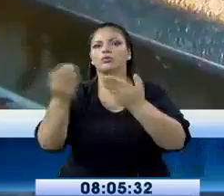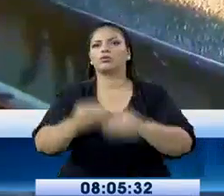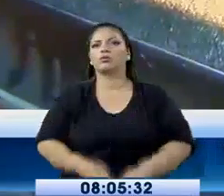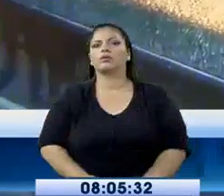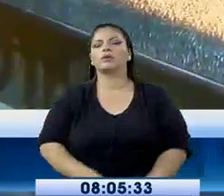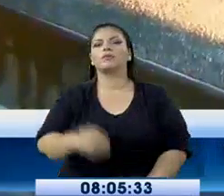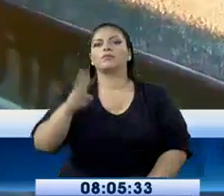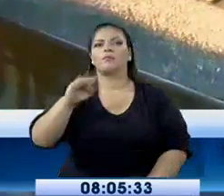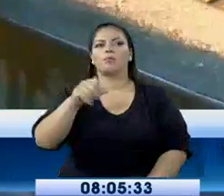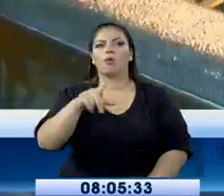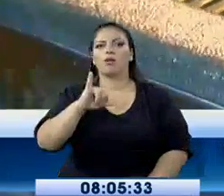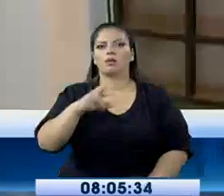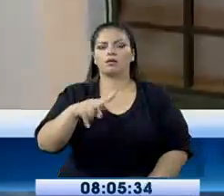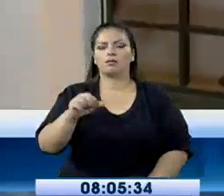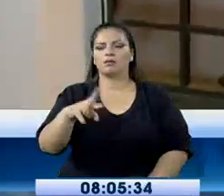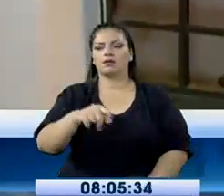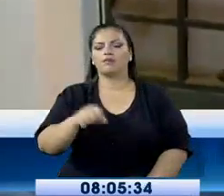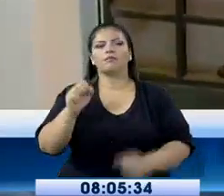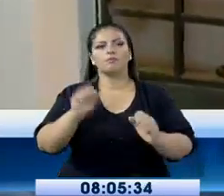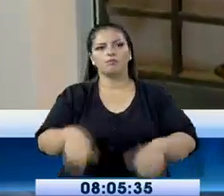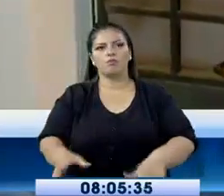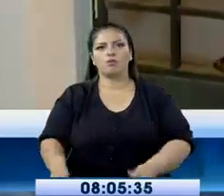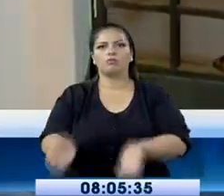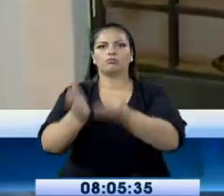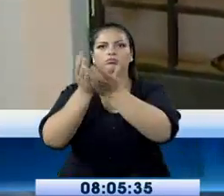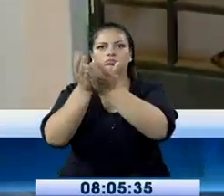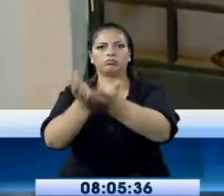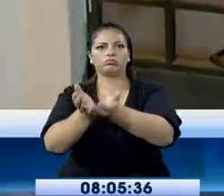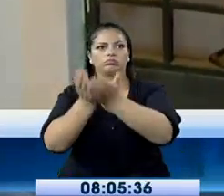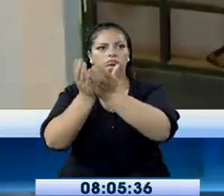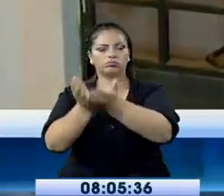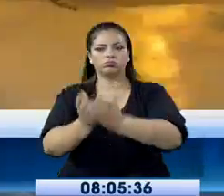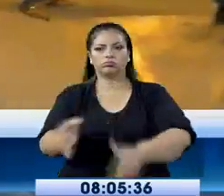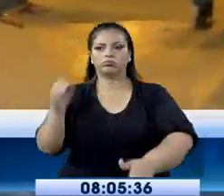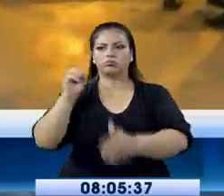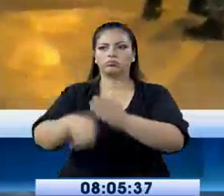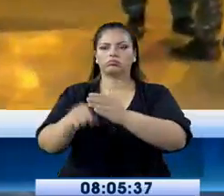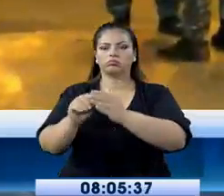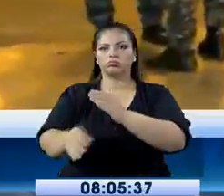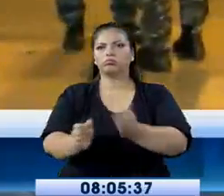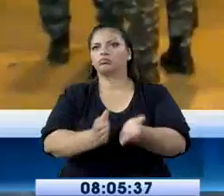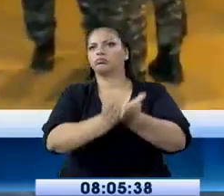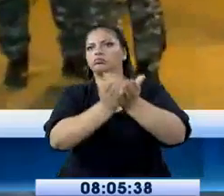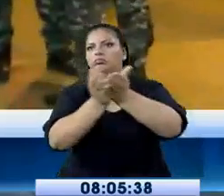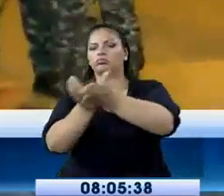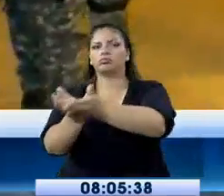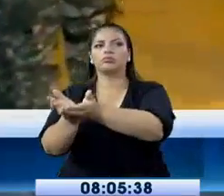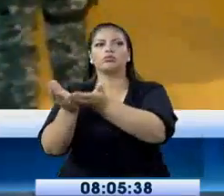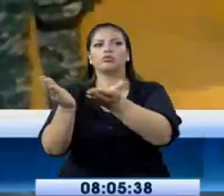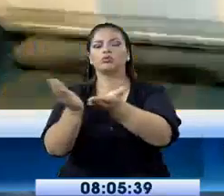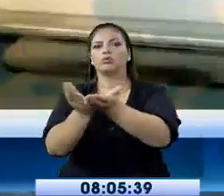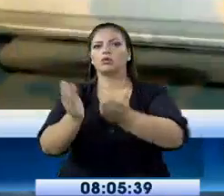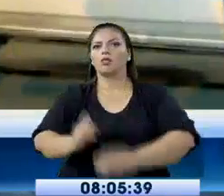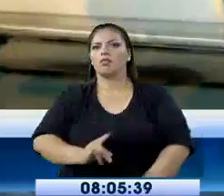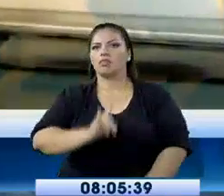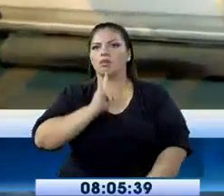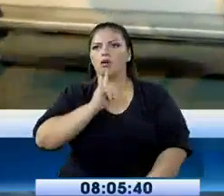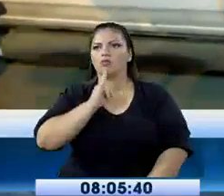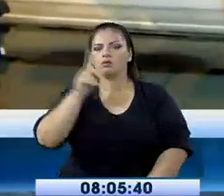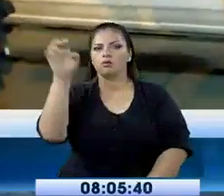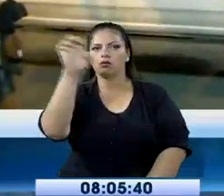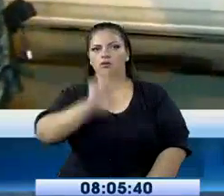posterior ser embarcada en un contenedor con destino a Norteamérica y Europa. Una persona de nacionalidad ecuatoriana